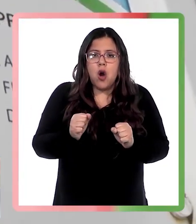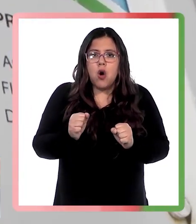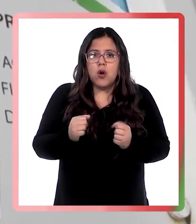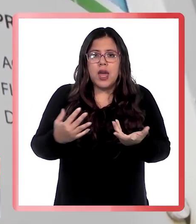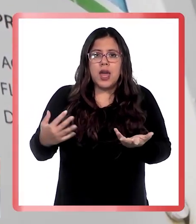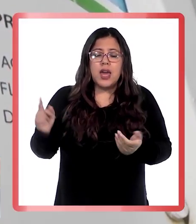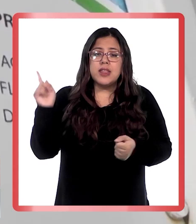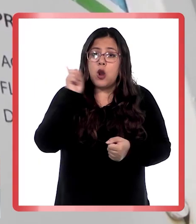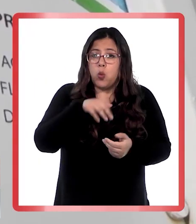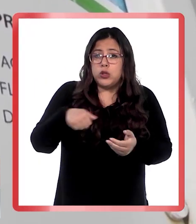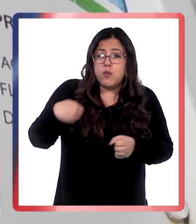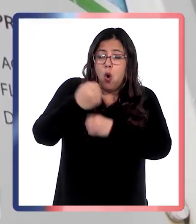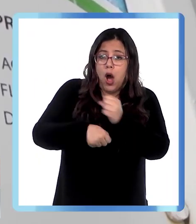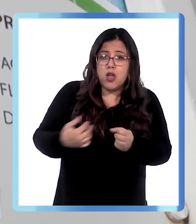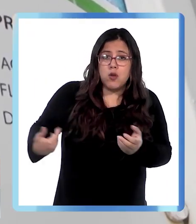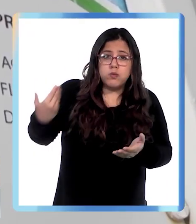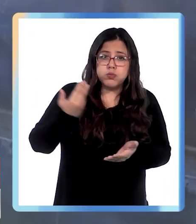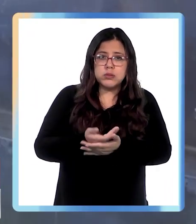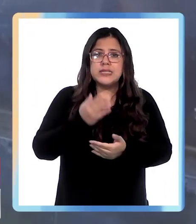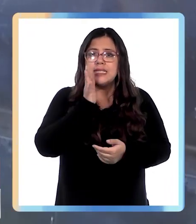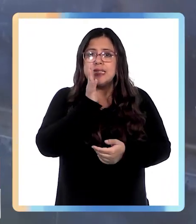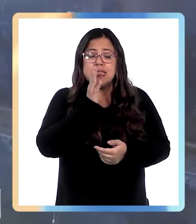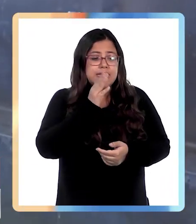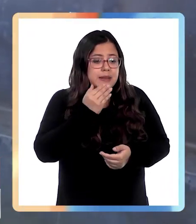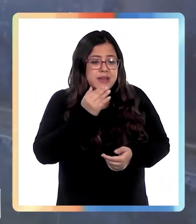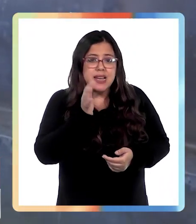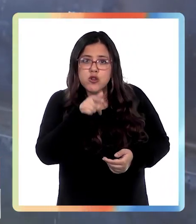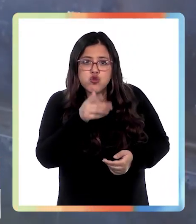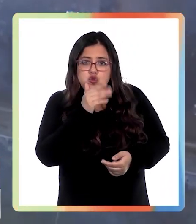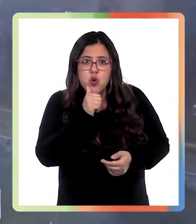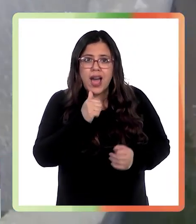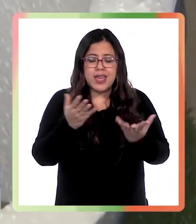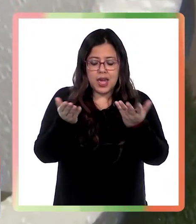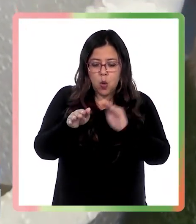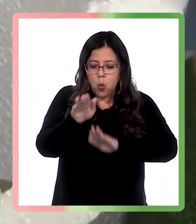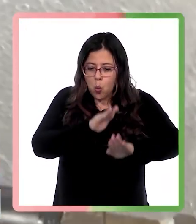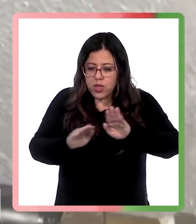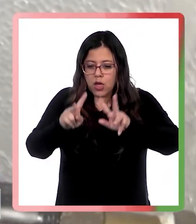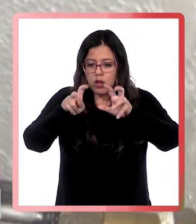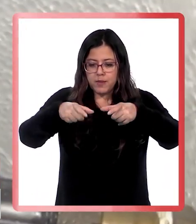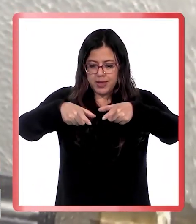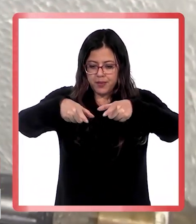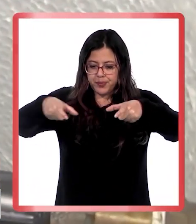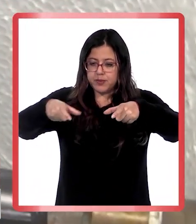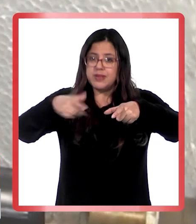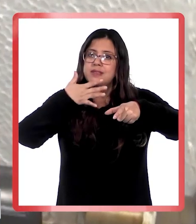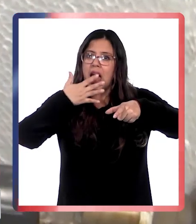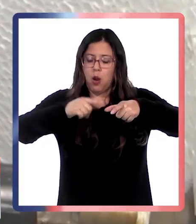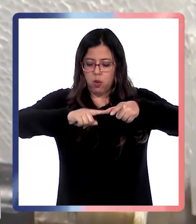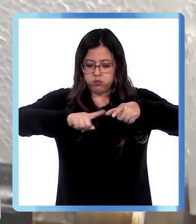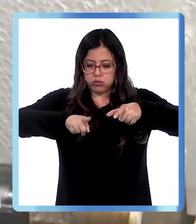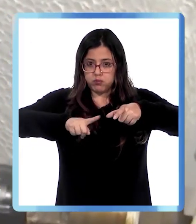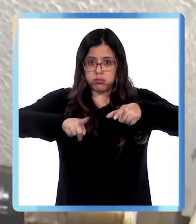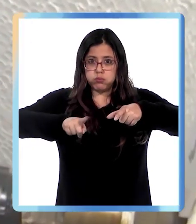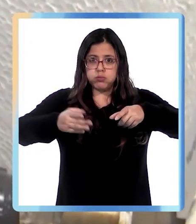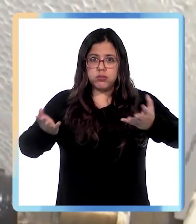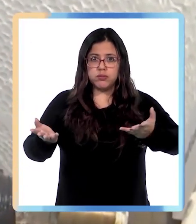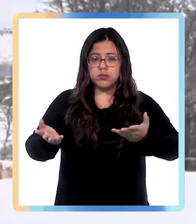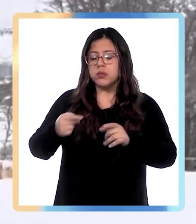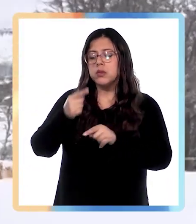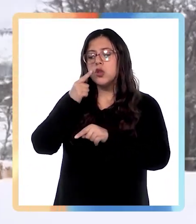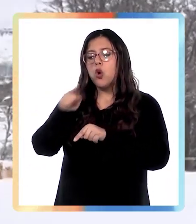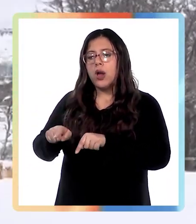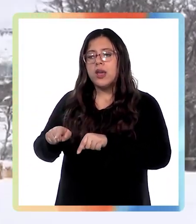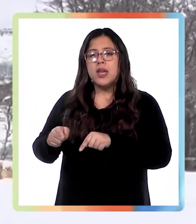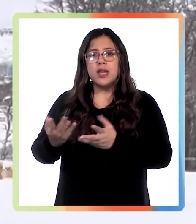Magallanes en los últimos años y a la falta de protección de medidores e instalaciones domiciliarias interiores Ya llegamos a una situación